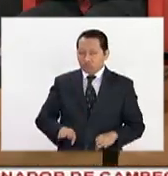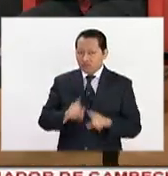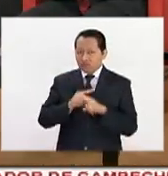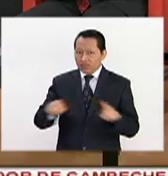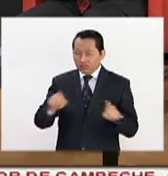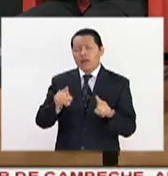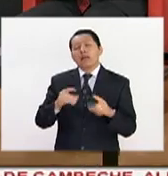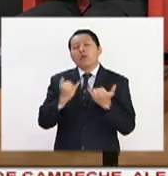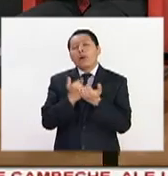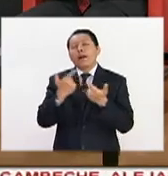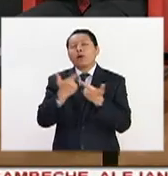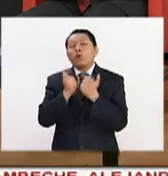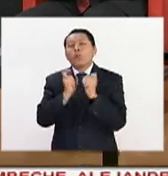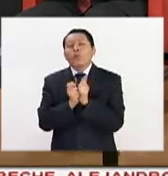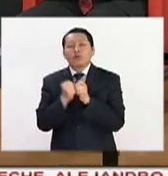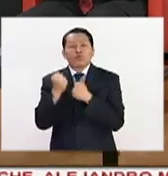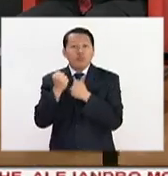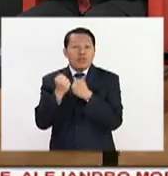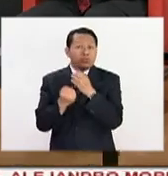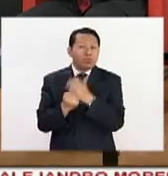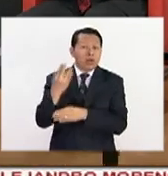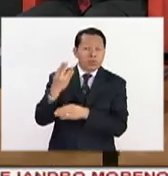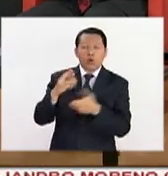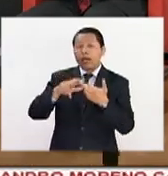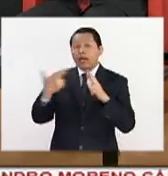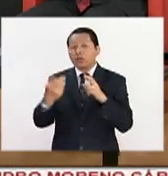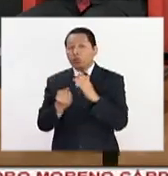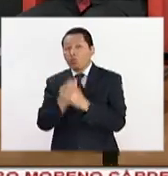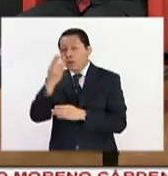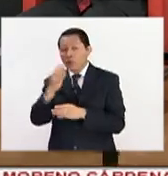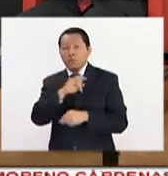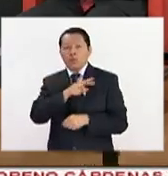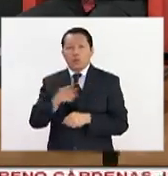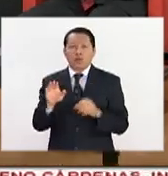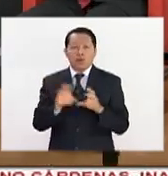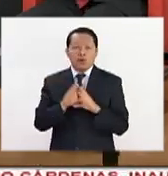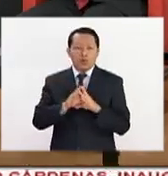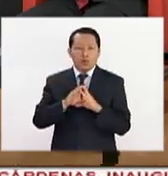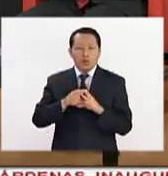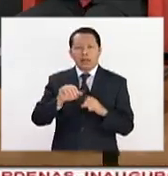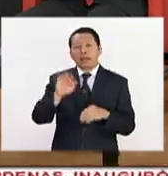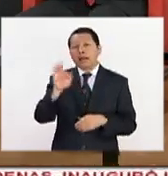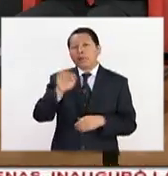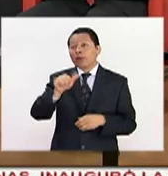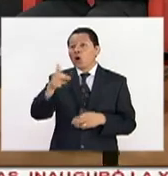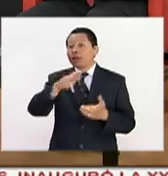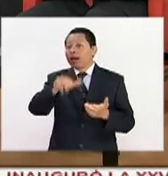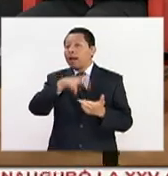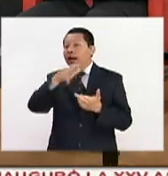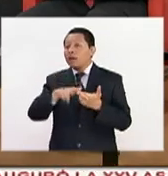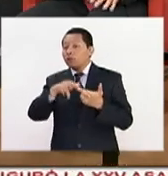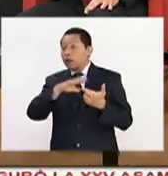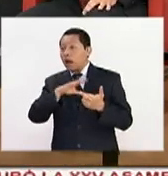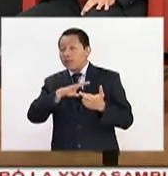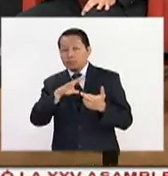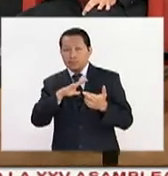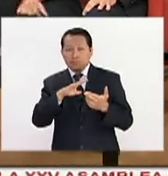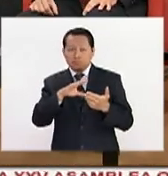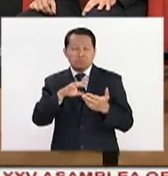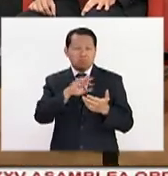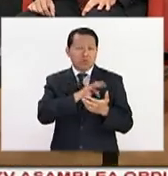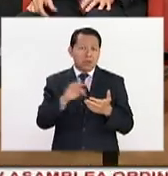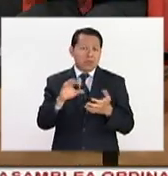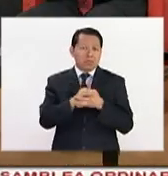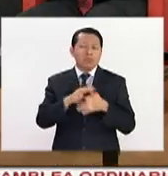grupos de poder, nuevas relaciones que pueden dinamizar otras regiones de las cuales estábamos acostumbrados, y que México,